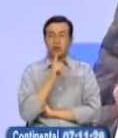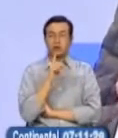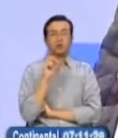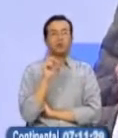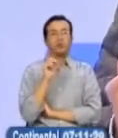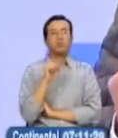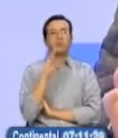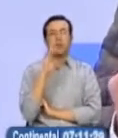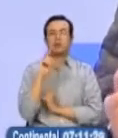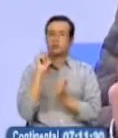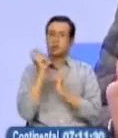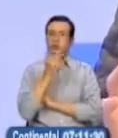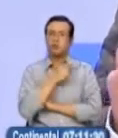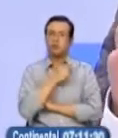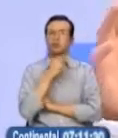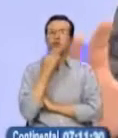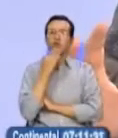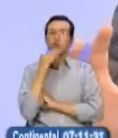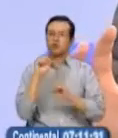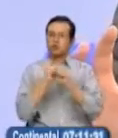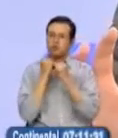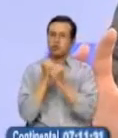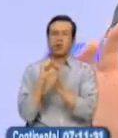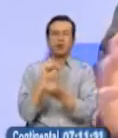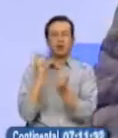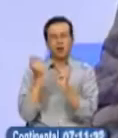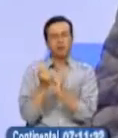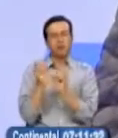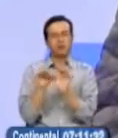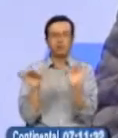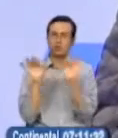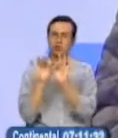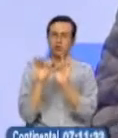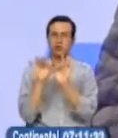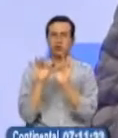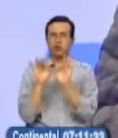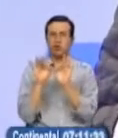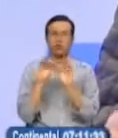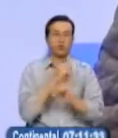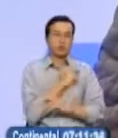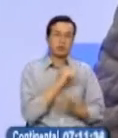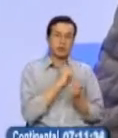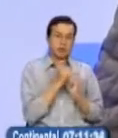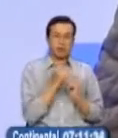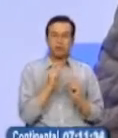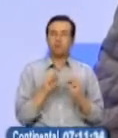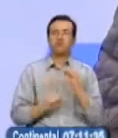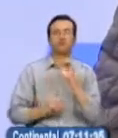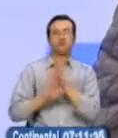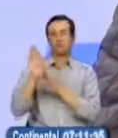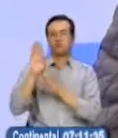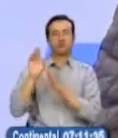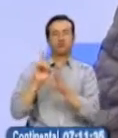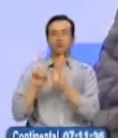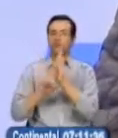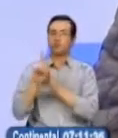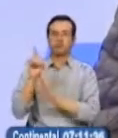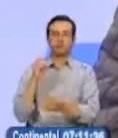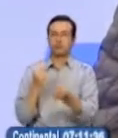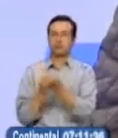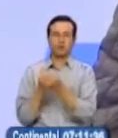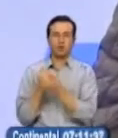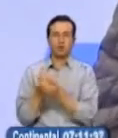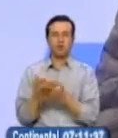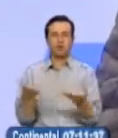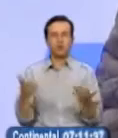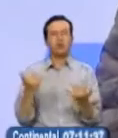es la transformación de la universidad para la transformación social, ¿no? Como un catapultador de esa transformación que necesitamos. Aporta al desarrollo. Exactamente, ¿no?